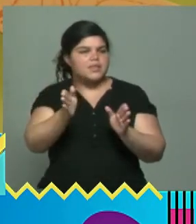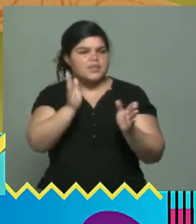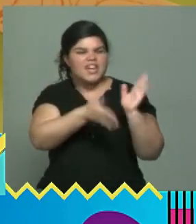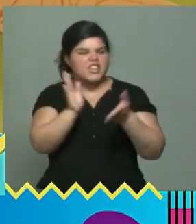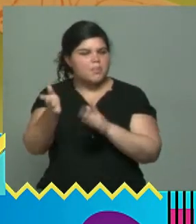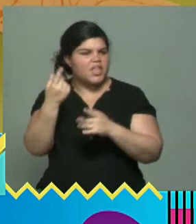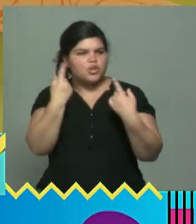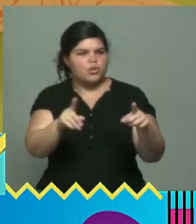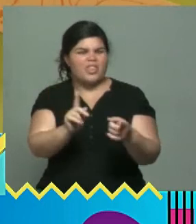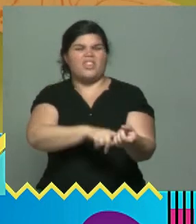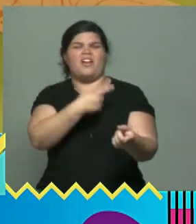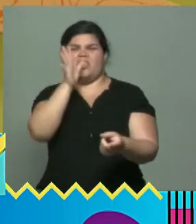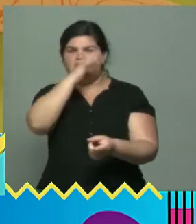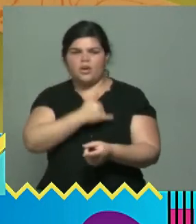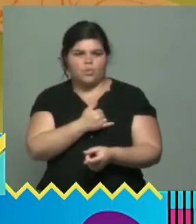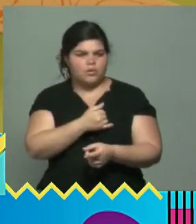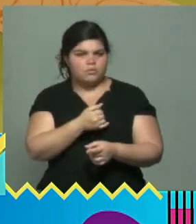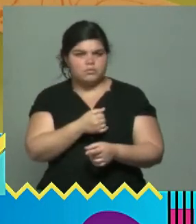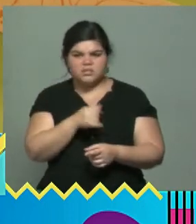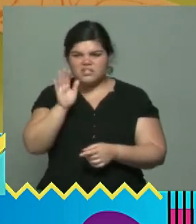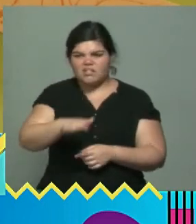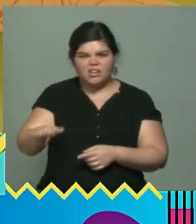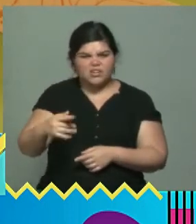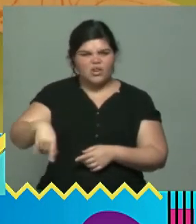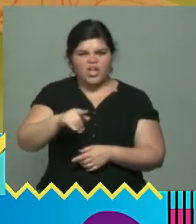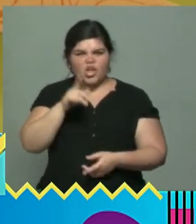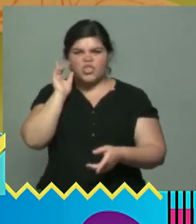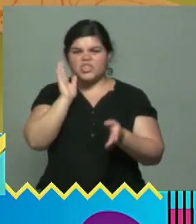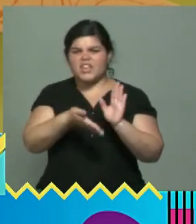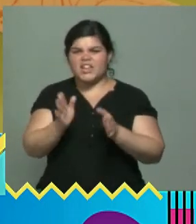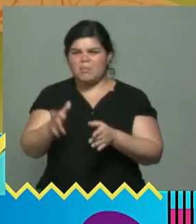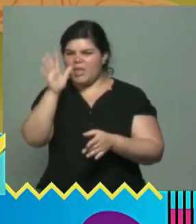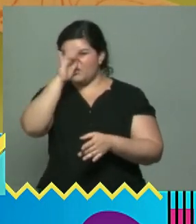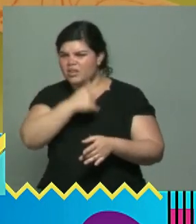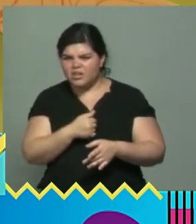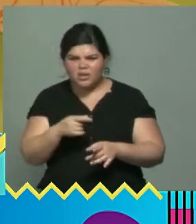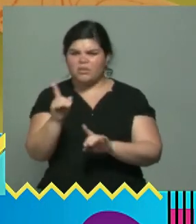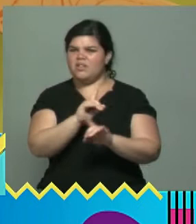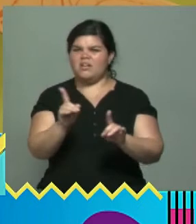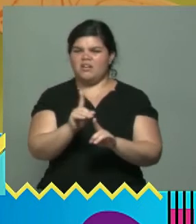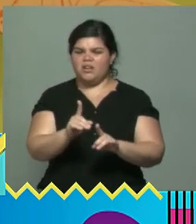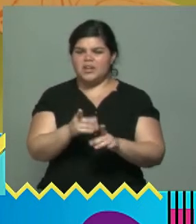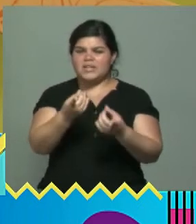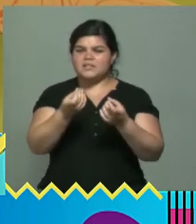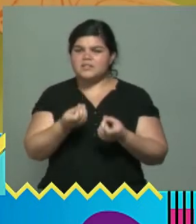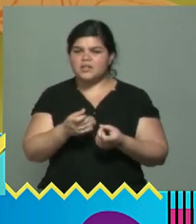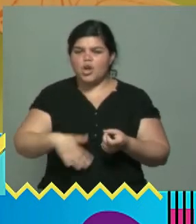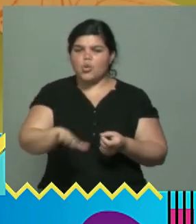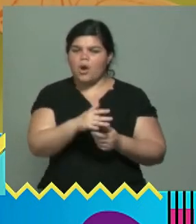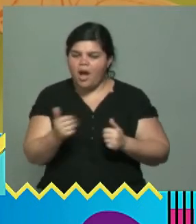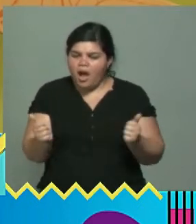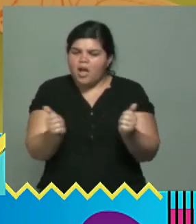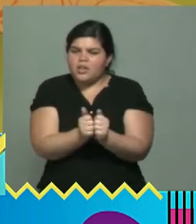niño, la mayoría de los niños, me animo a decirlo, no requiere un tratamiento ortodoxo de terapia, sino requiere un espacio de contención